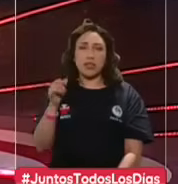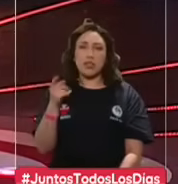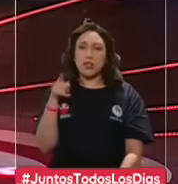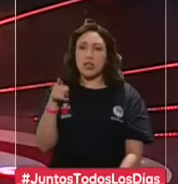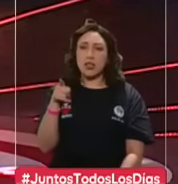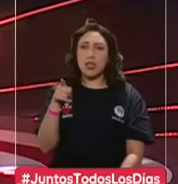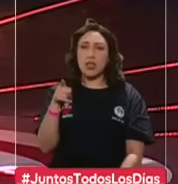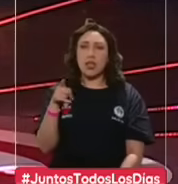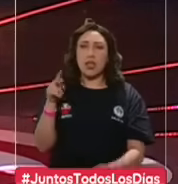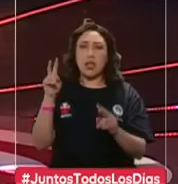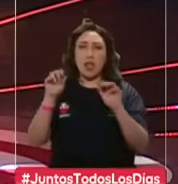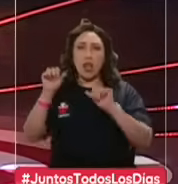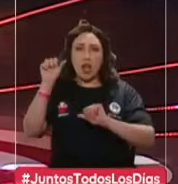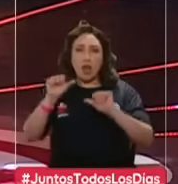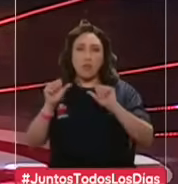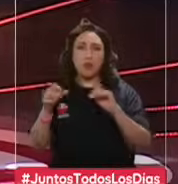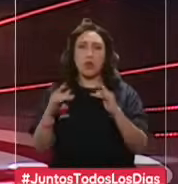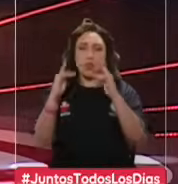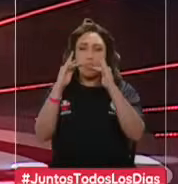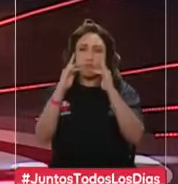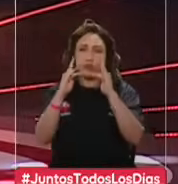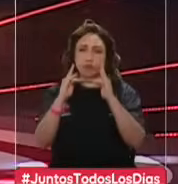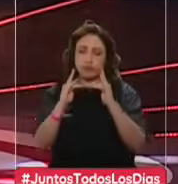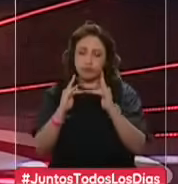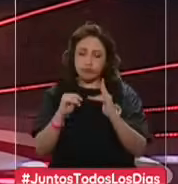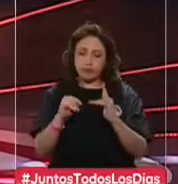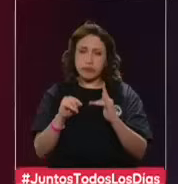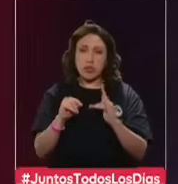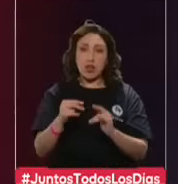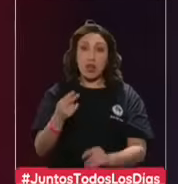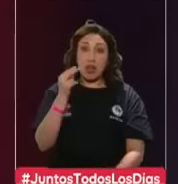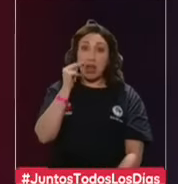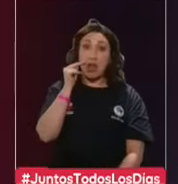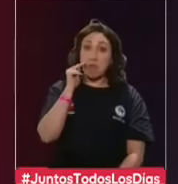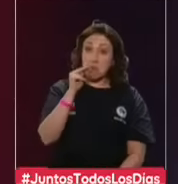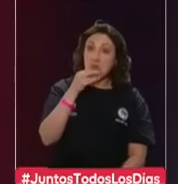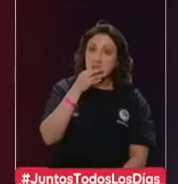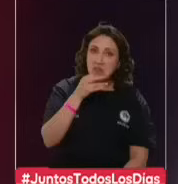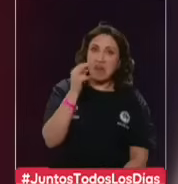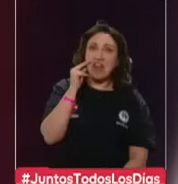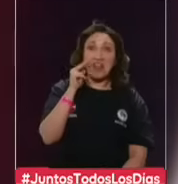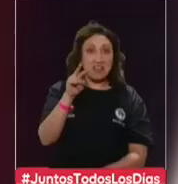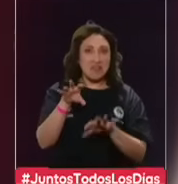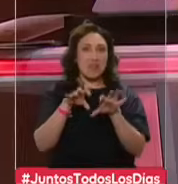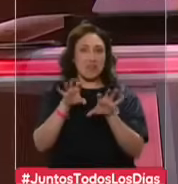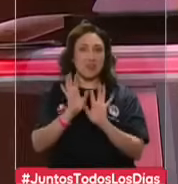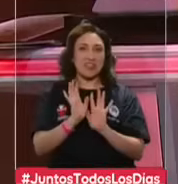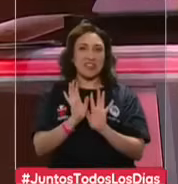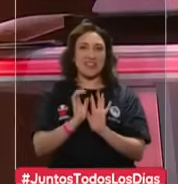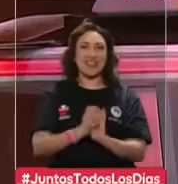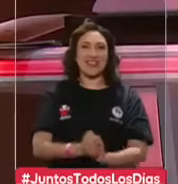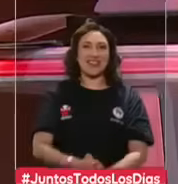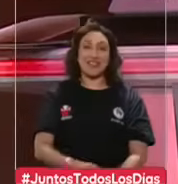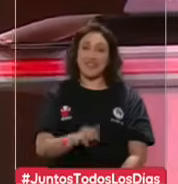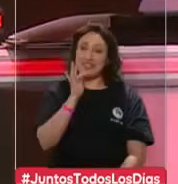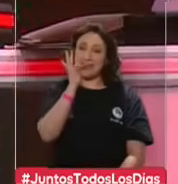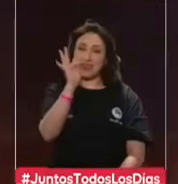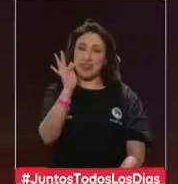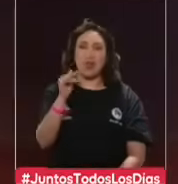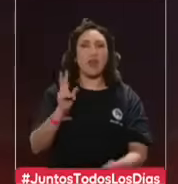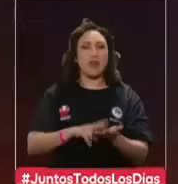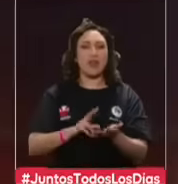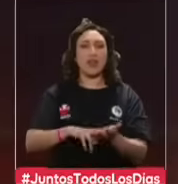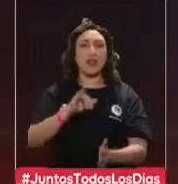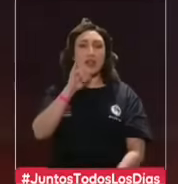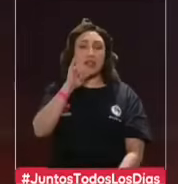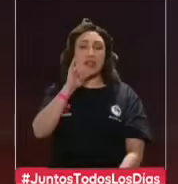de la funeraria? Me encontré simpático. Me miró y me dijo, se vienen cositas. Ah, oye. Oh, y no sabe nada, que a mí